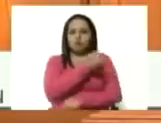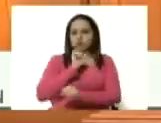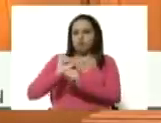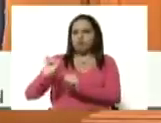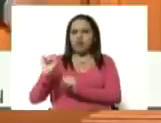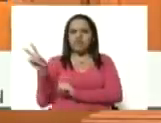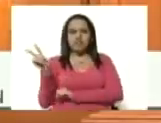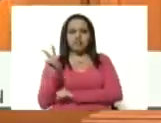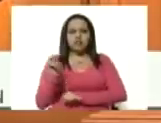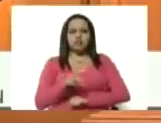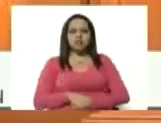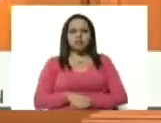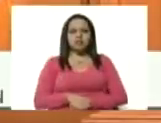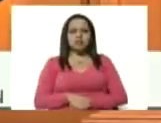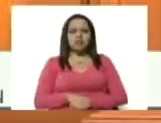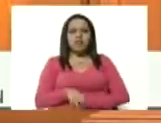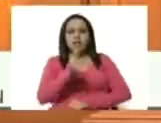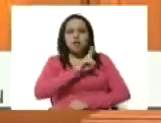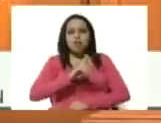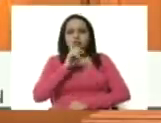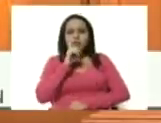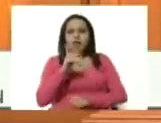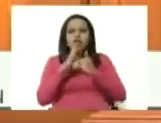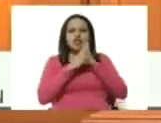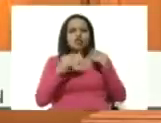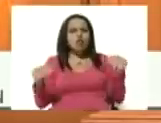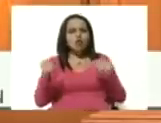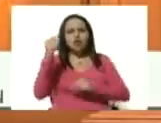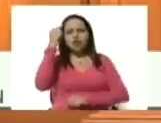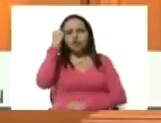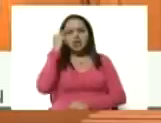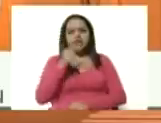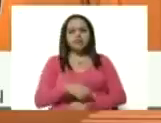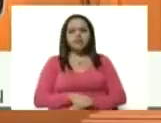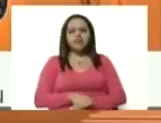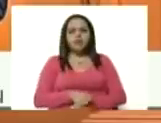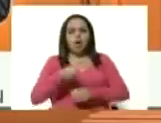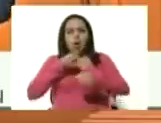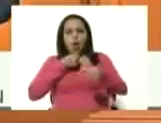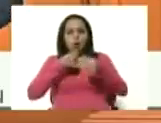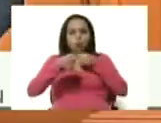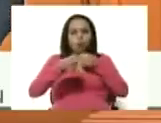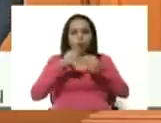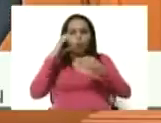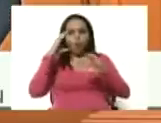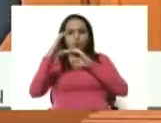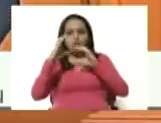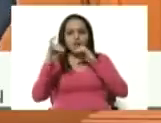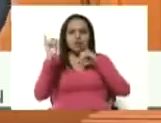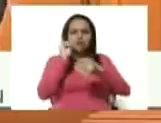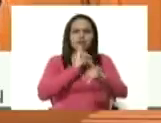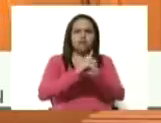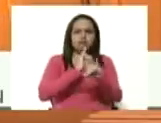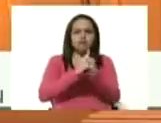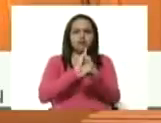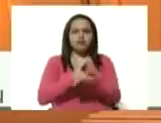que mal utiliza todos los días los medios de comunicación, las redes sociales,